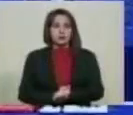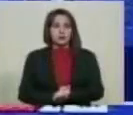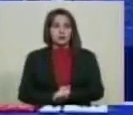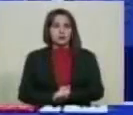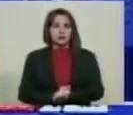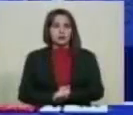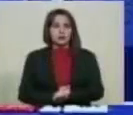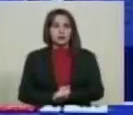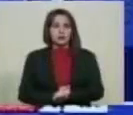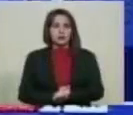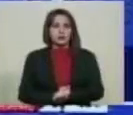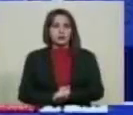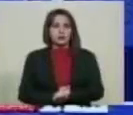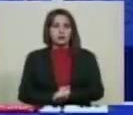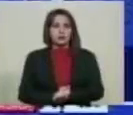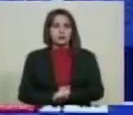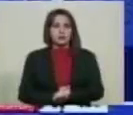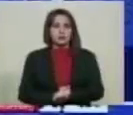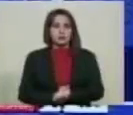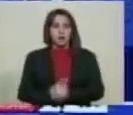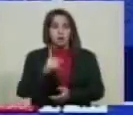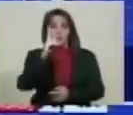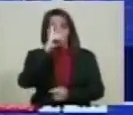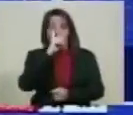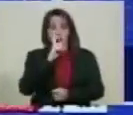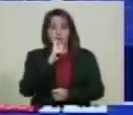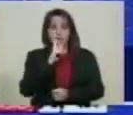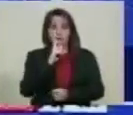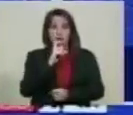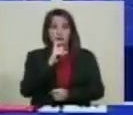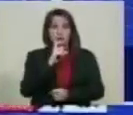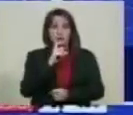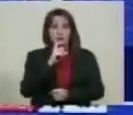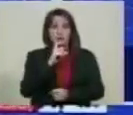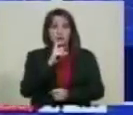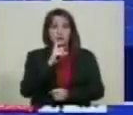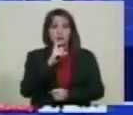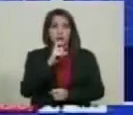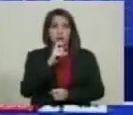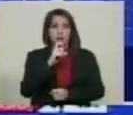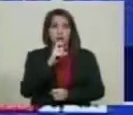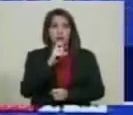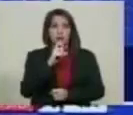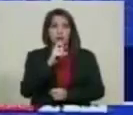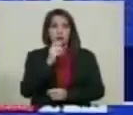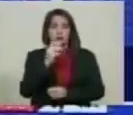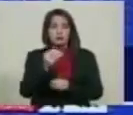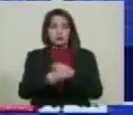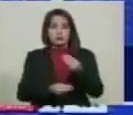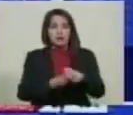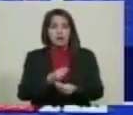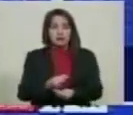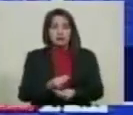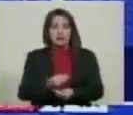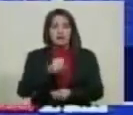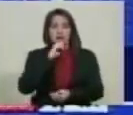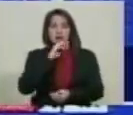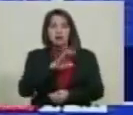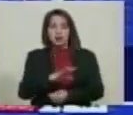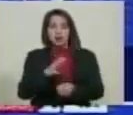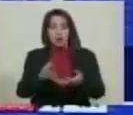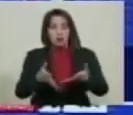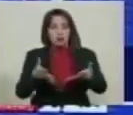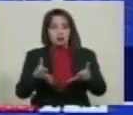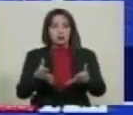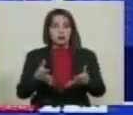Próximo 15 de octubre se cumple un año de la histórica victoria de